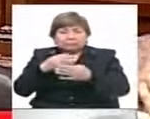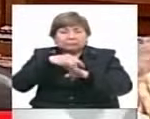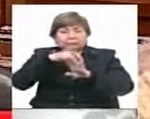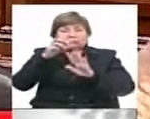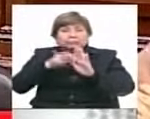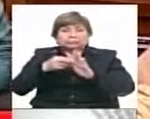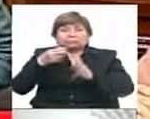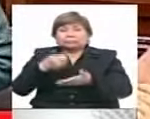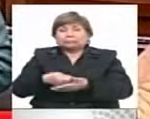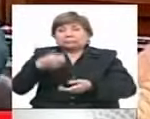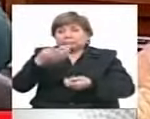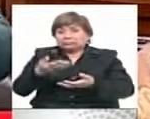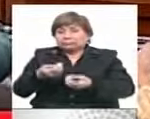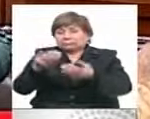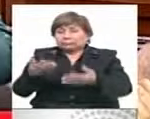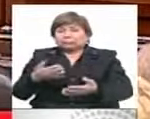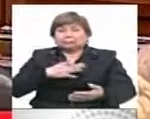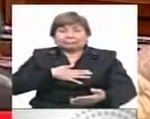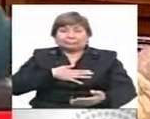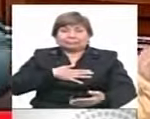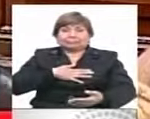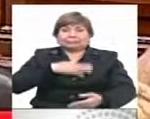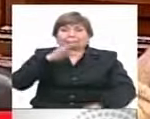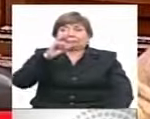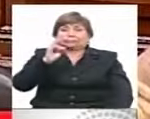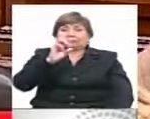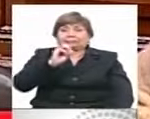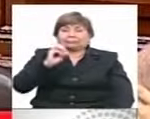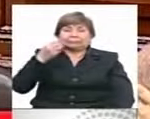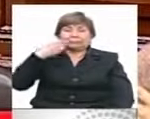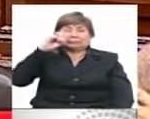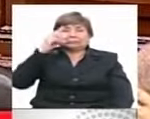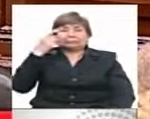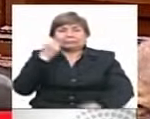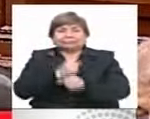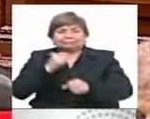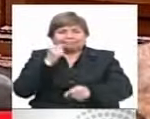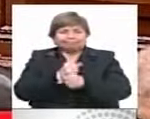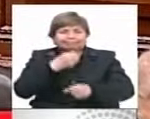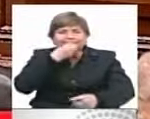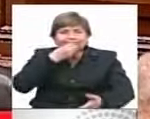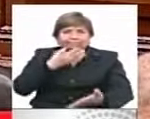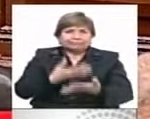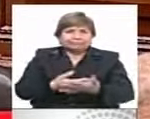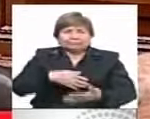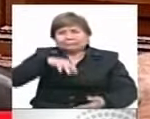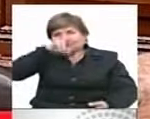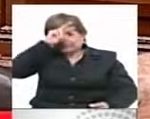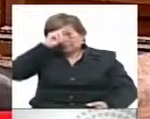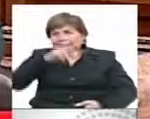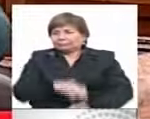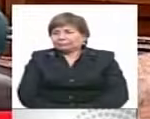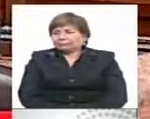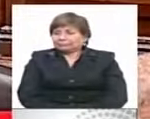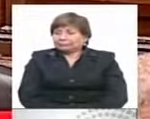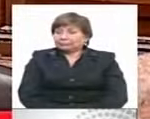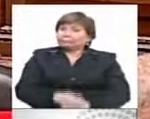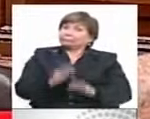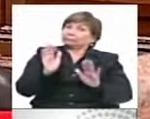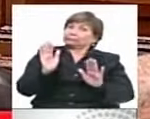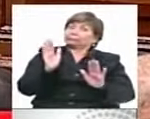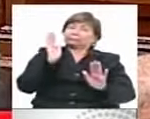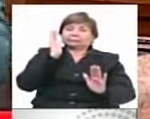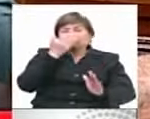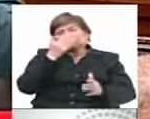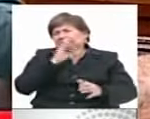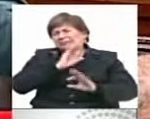proyectos y está entregando a mi región 600 millones de soles para trabajar por el bien del Perú. Pero pareciera que